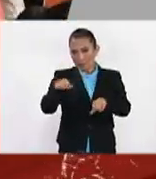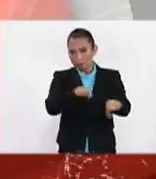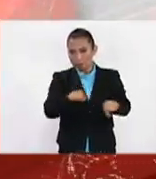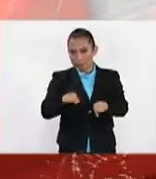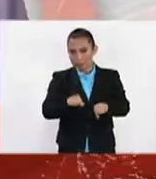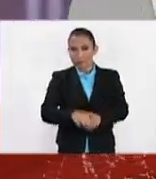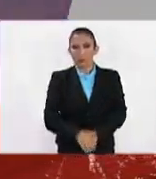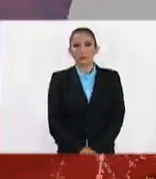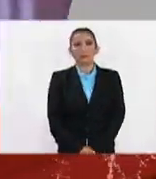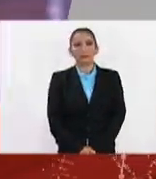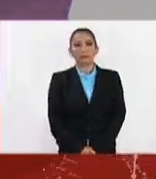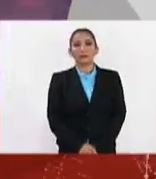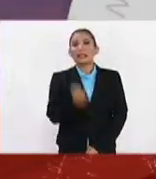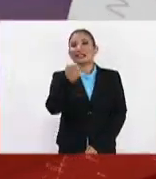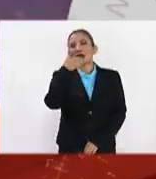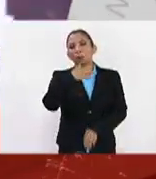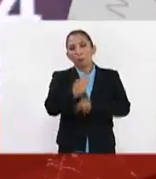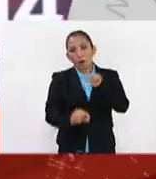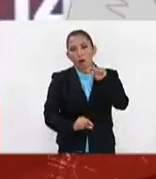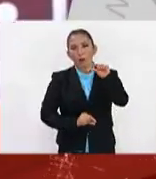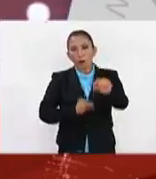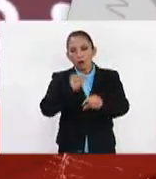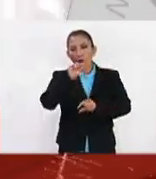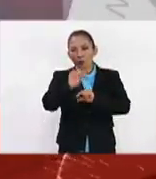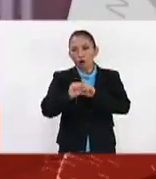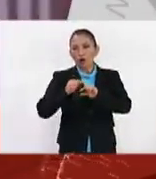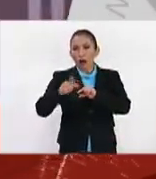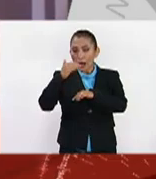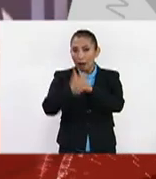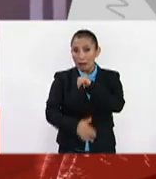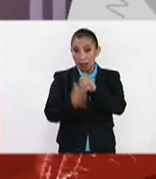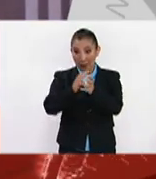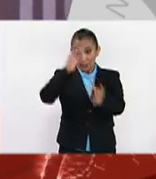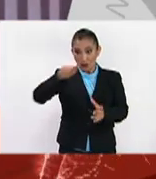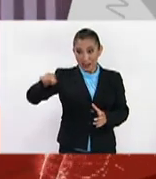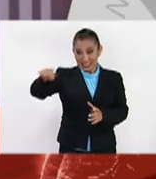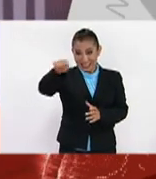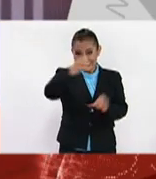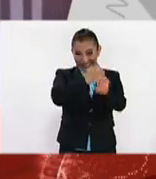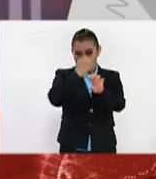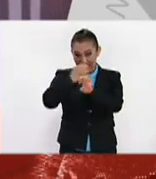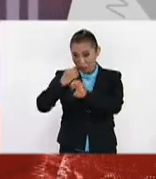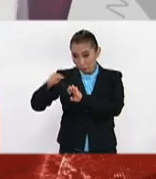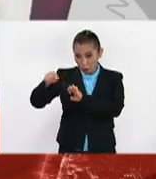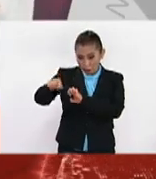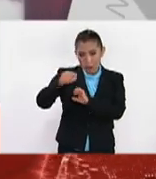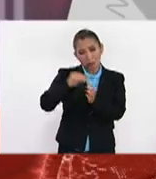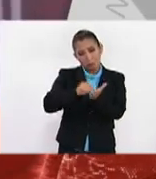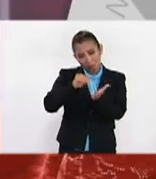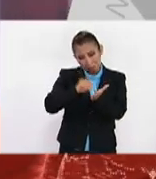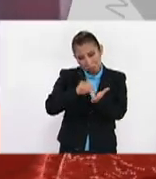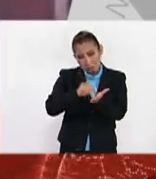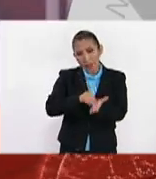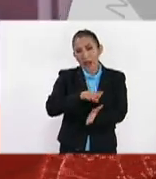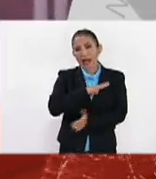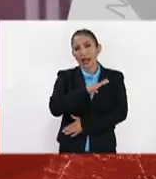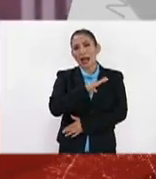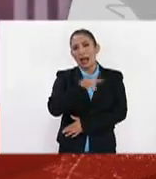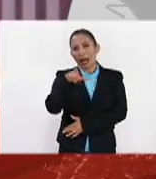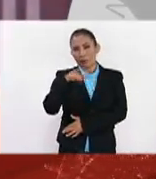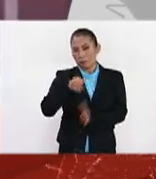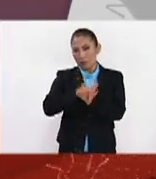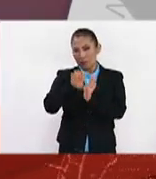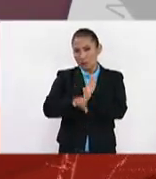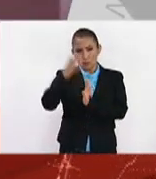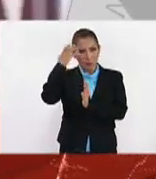sismos. Este es un proceso que vamos a terminar en la mayoría de las entidades, todavía precisamente en el